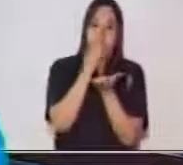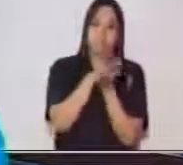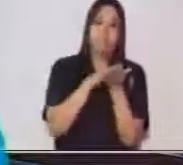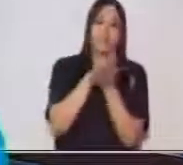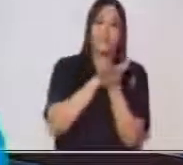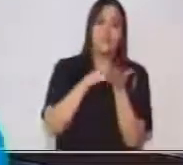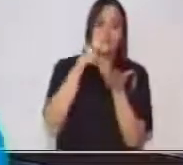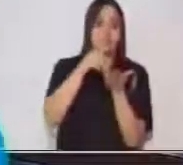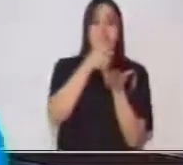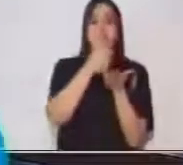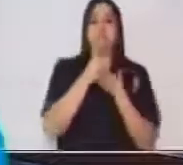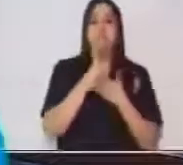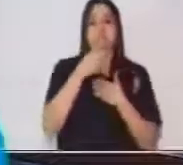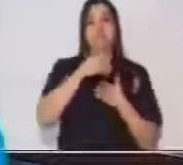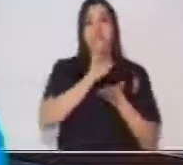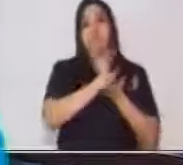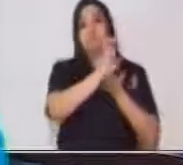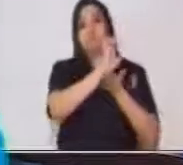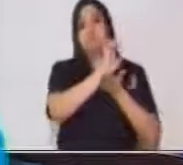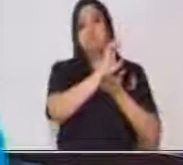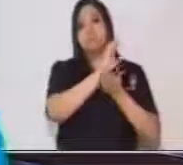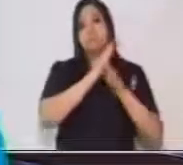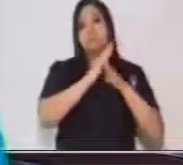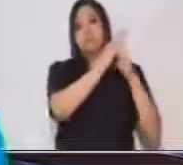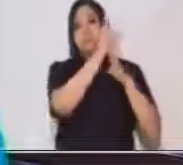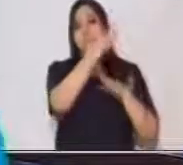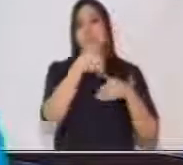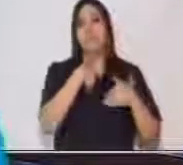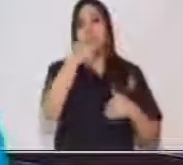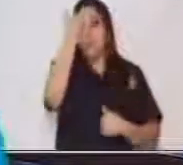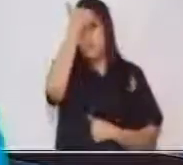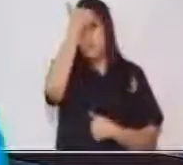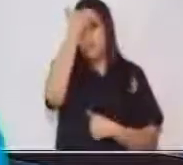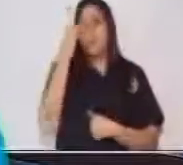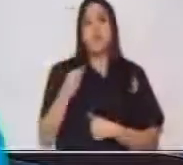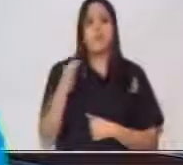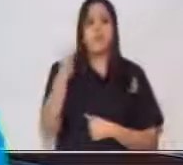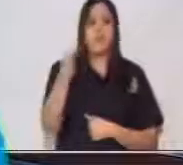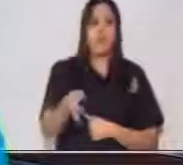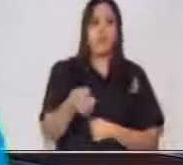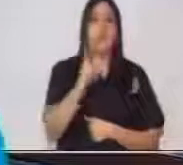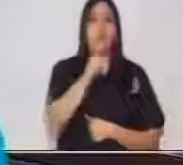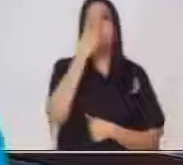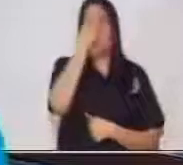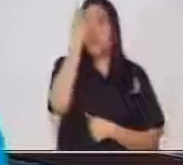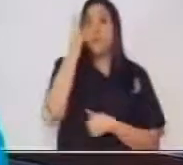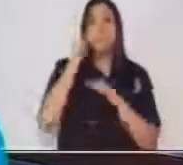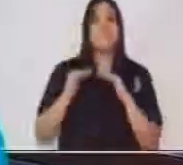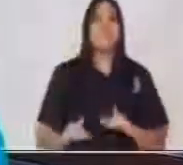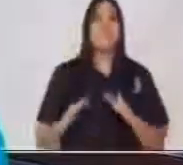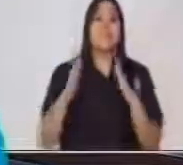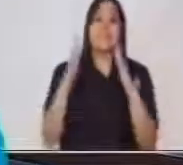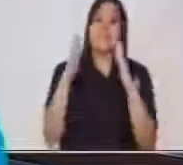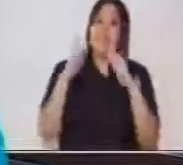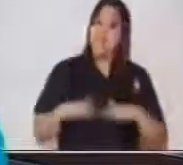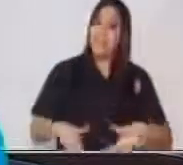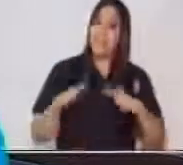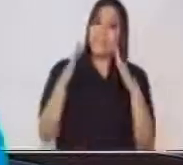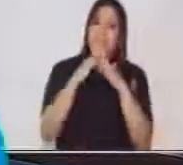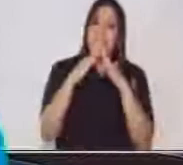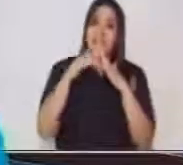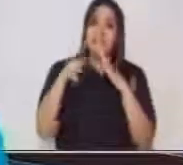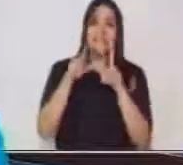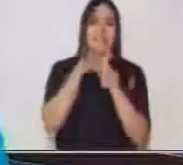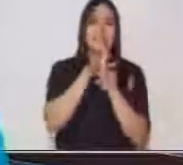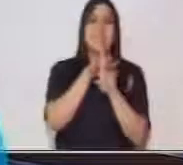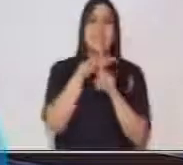nos va a ayudar a evitar que nos enfermemos. Y también no olvides quedarte en casa. Esta situación